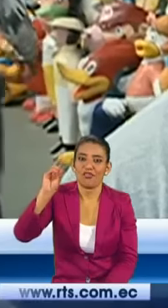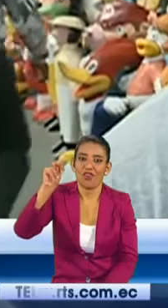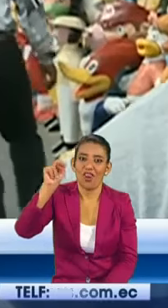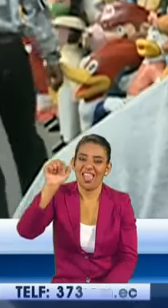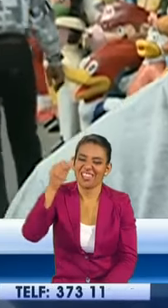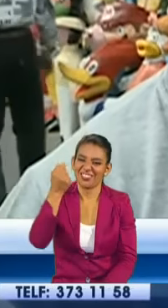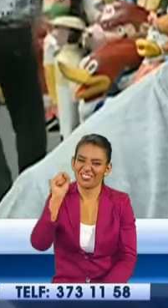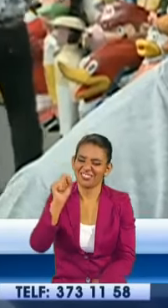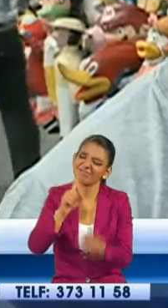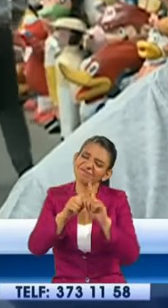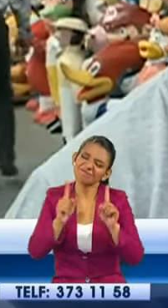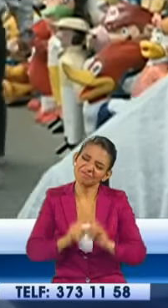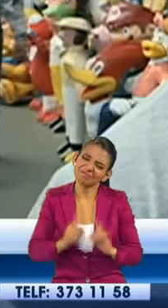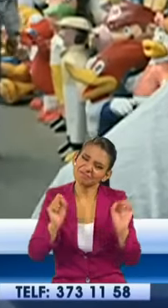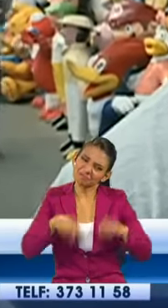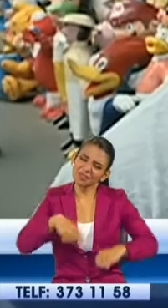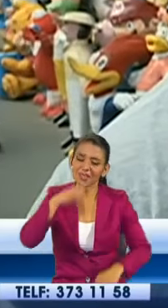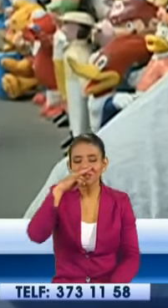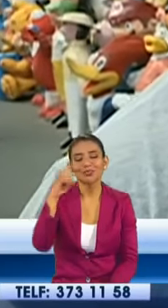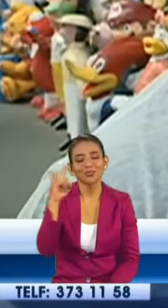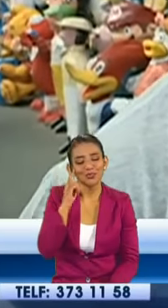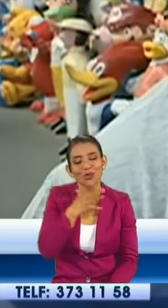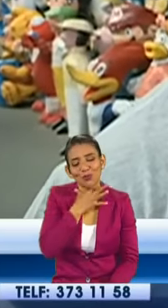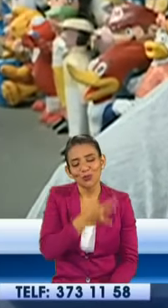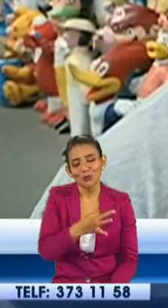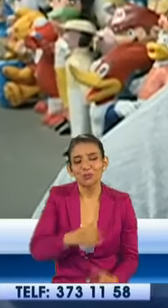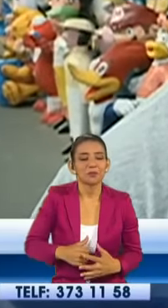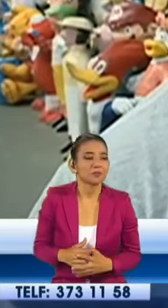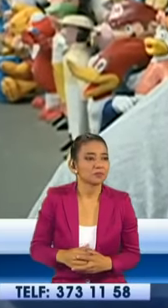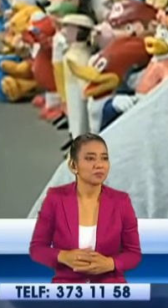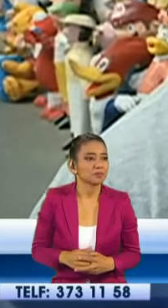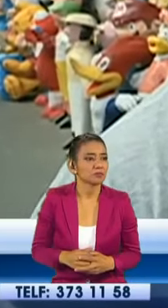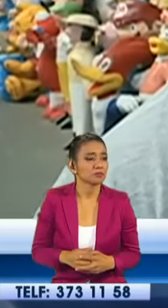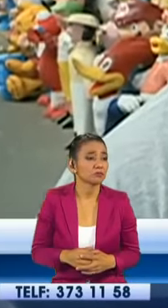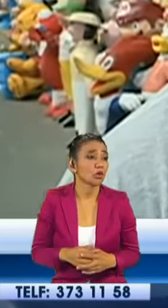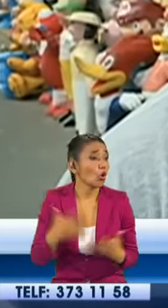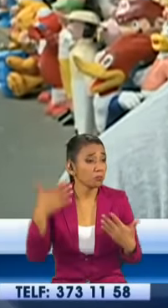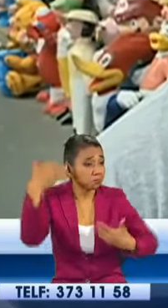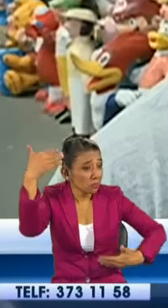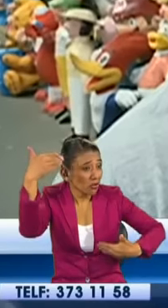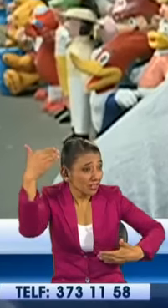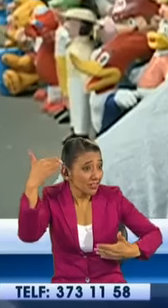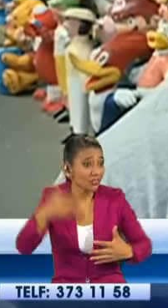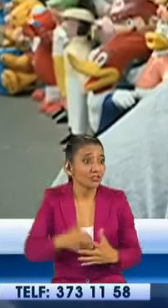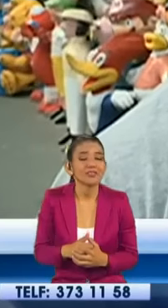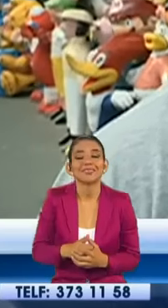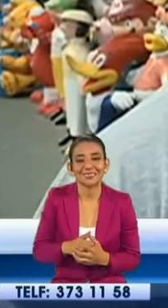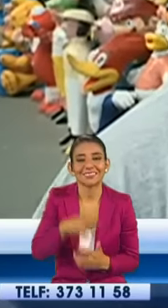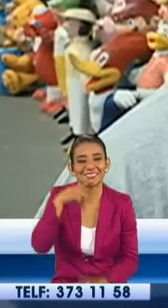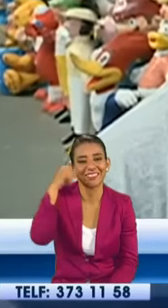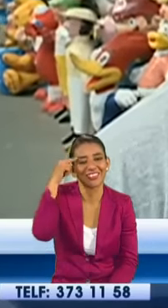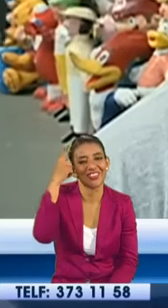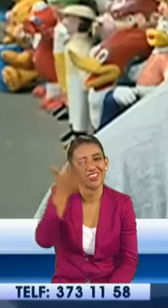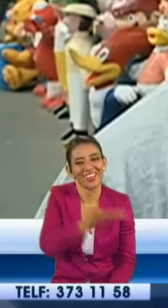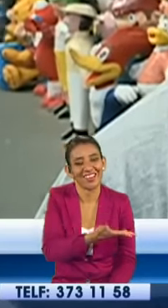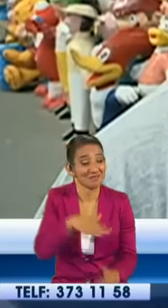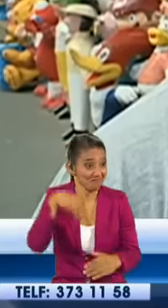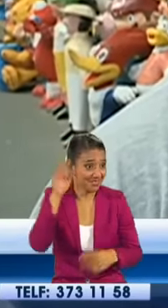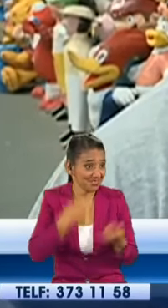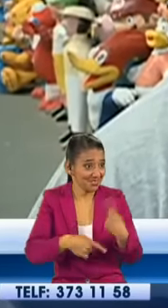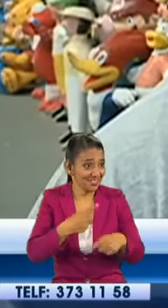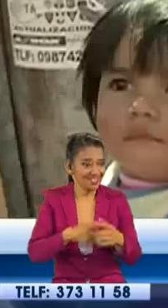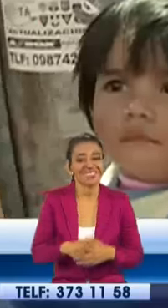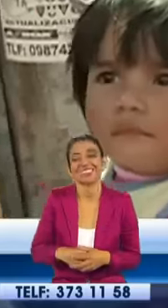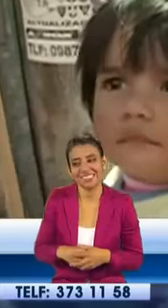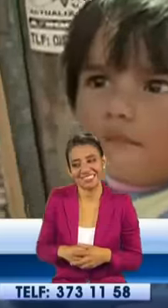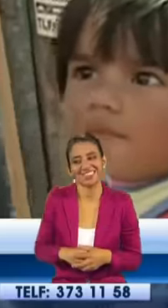sea, de todo un poco es para los niños. Pero también personajes políticos. Claro, como Rafael. ¿Es el más venido?